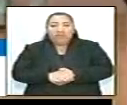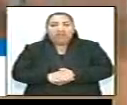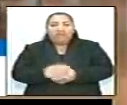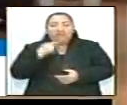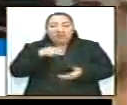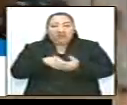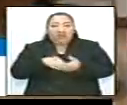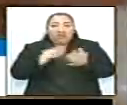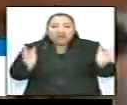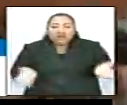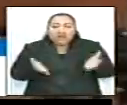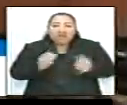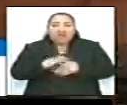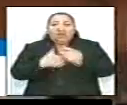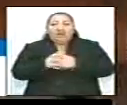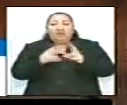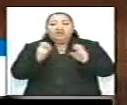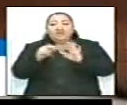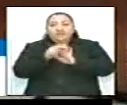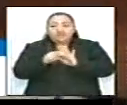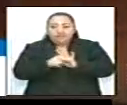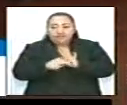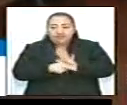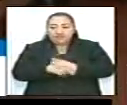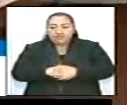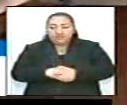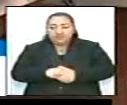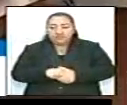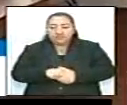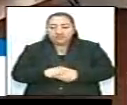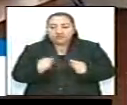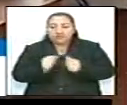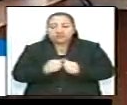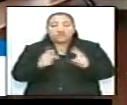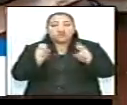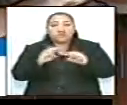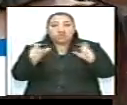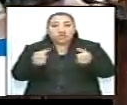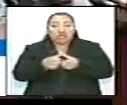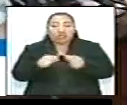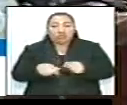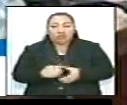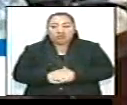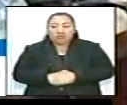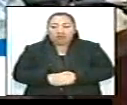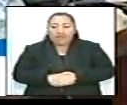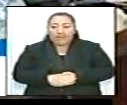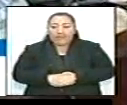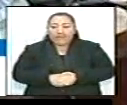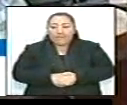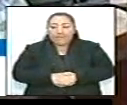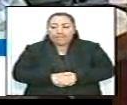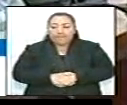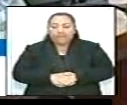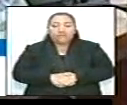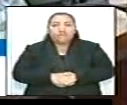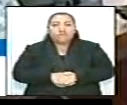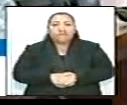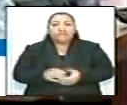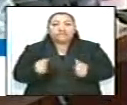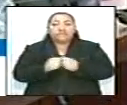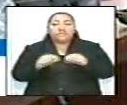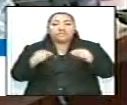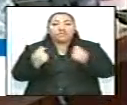impulsar la aprobación del marco normativo vinculado a la temática de la comisión con énfasis en los sectores vulnerables